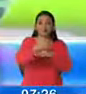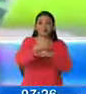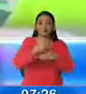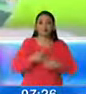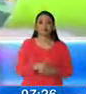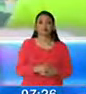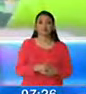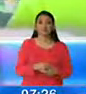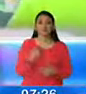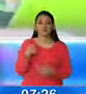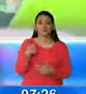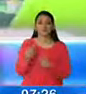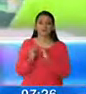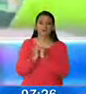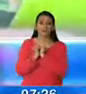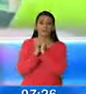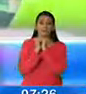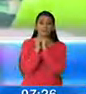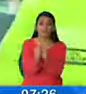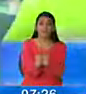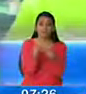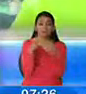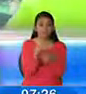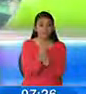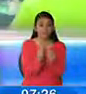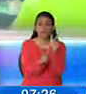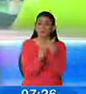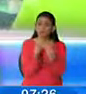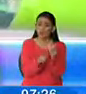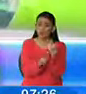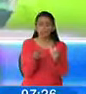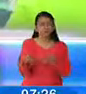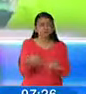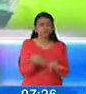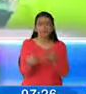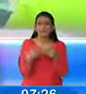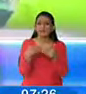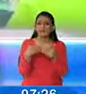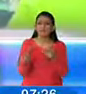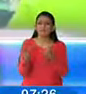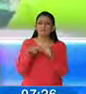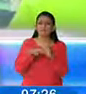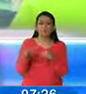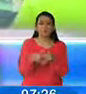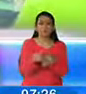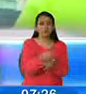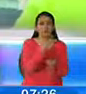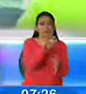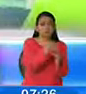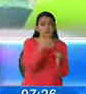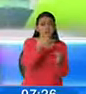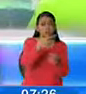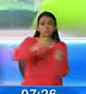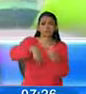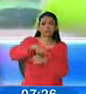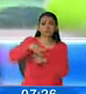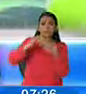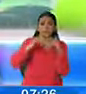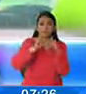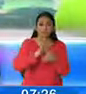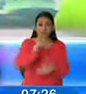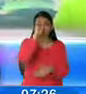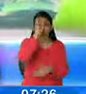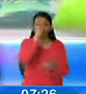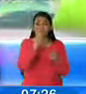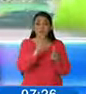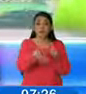Nosotros nos trasladaremos, les daremos todas las seguridades a aquellas personas, les facilitaremos trasladándoles hacia los recintos electorales. Ahí también la Policía Nacional, que se